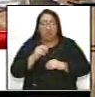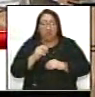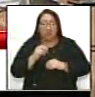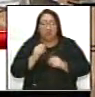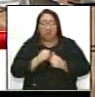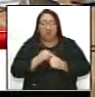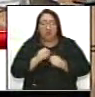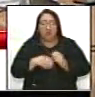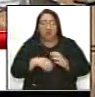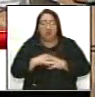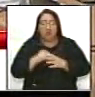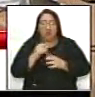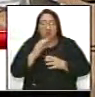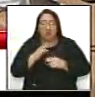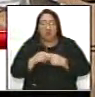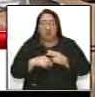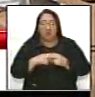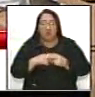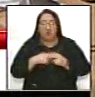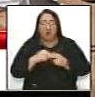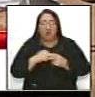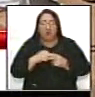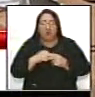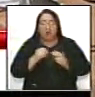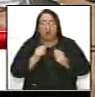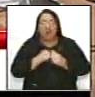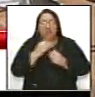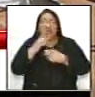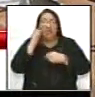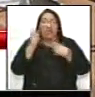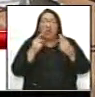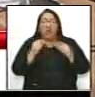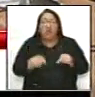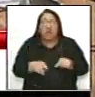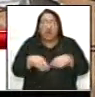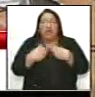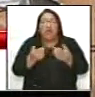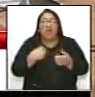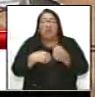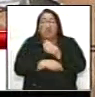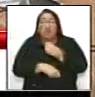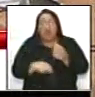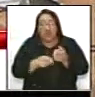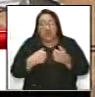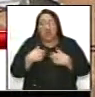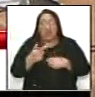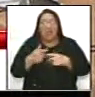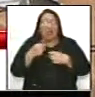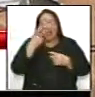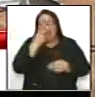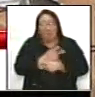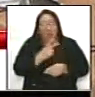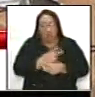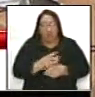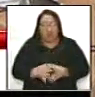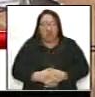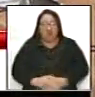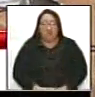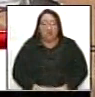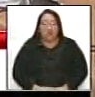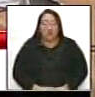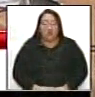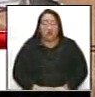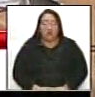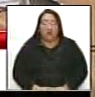la Policía Nacional y el Ministerio Público respecto a la delincuencia y criminalidad en nuestro país, que se está descuidando. Asimismo,